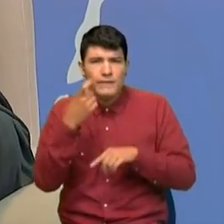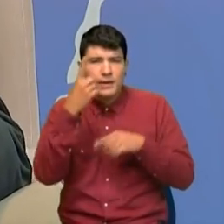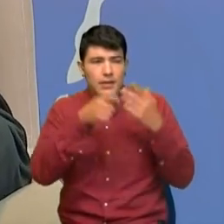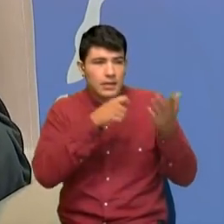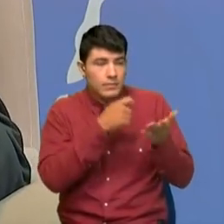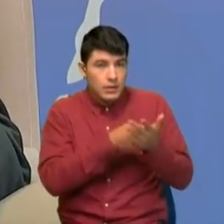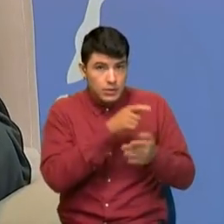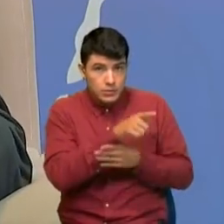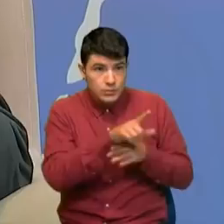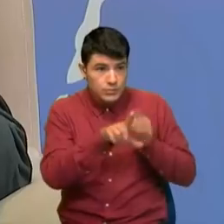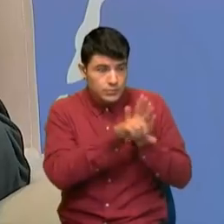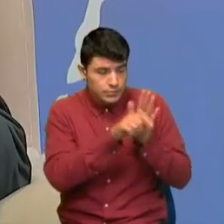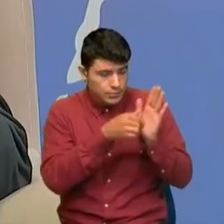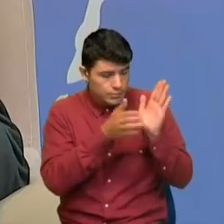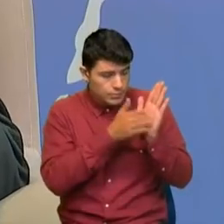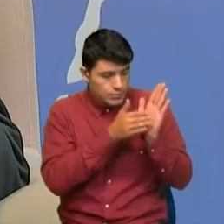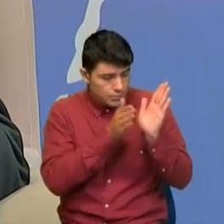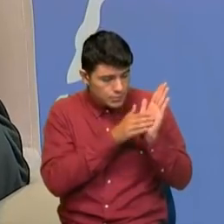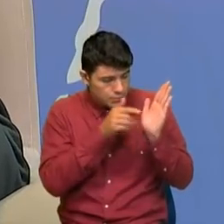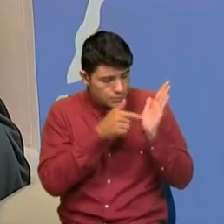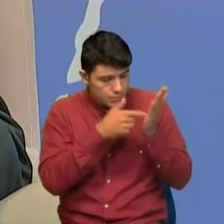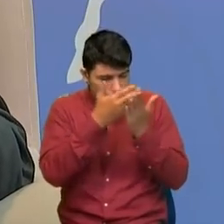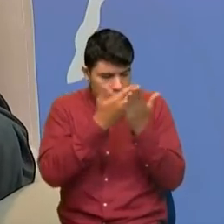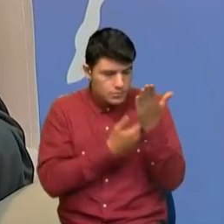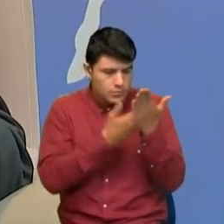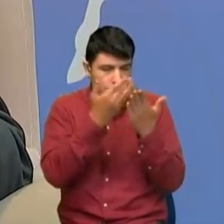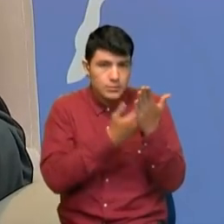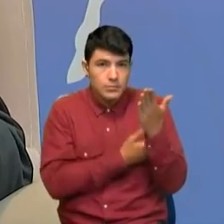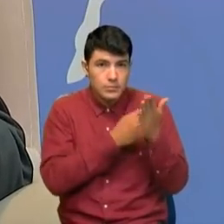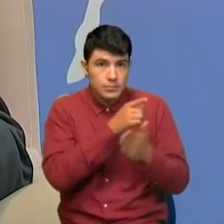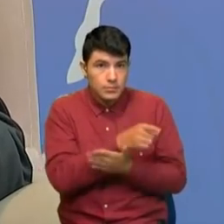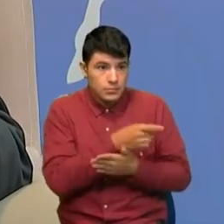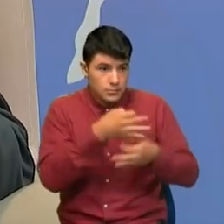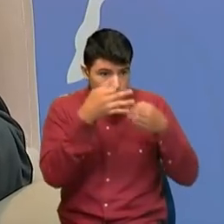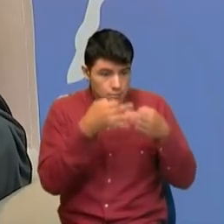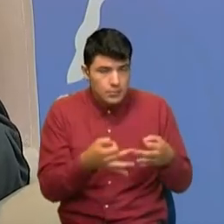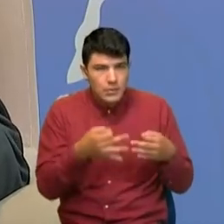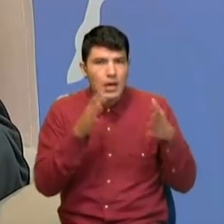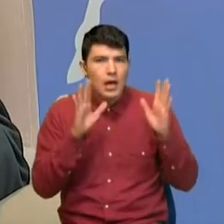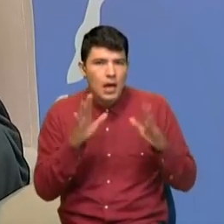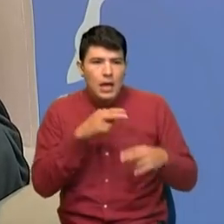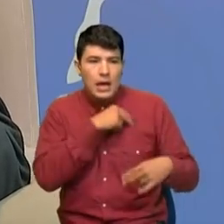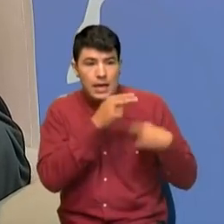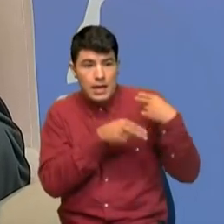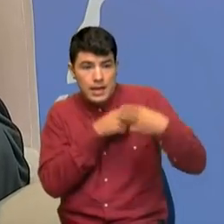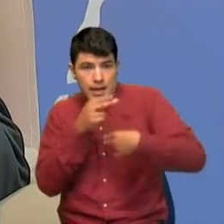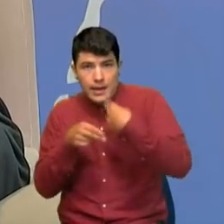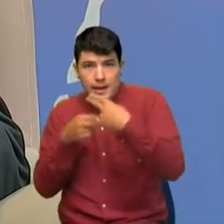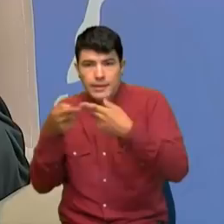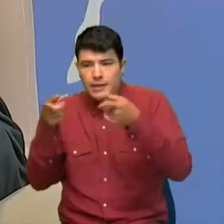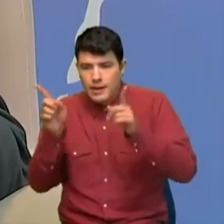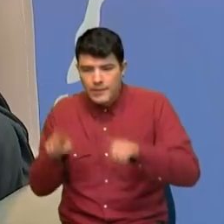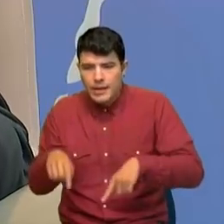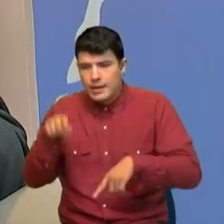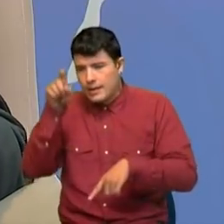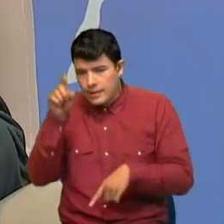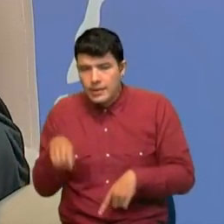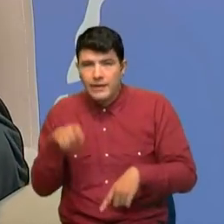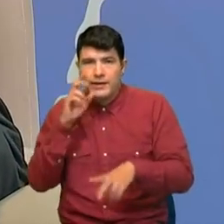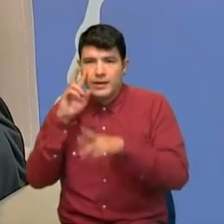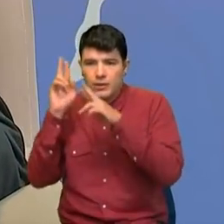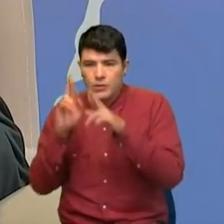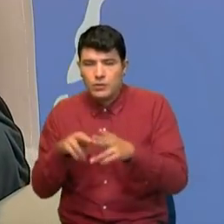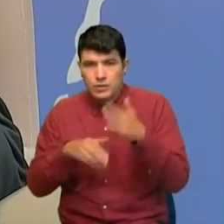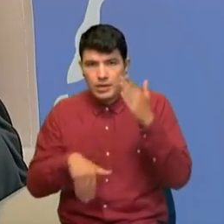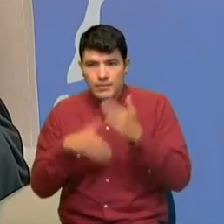reposan legalmente bajo los documentos que le den esa formalidad, esas obligaciones deben ser inventariadas y deben